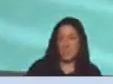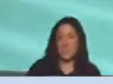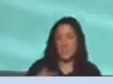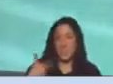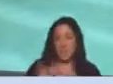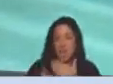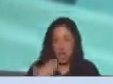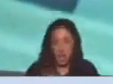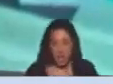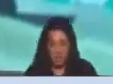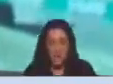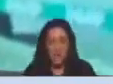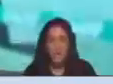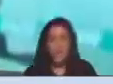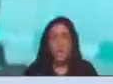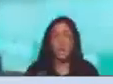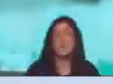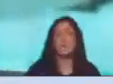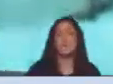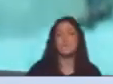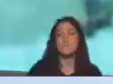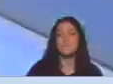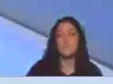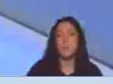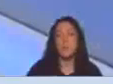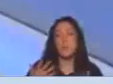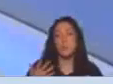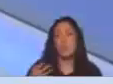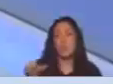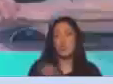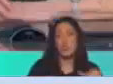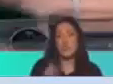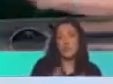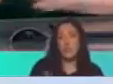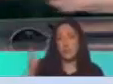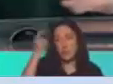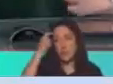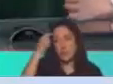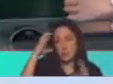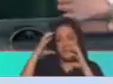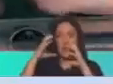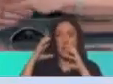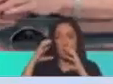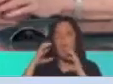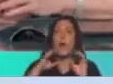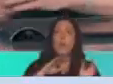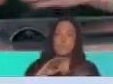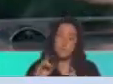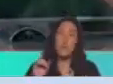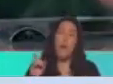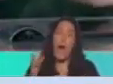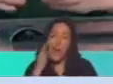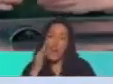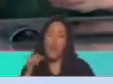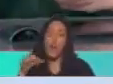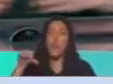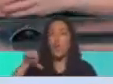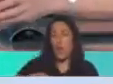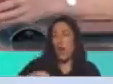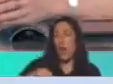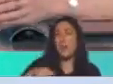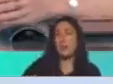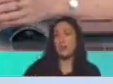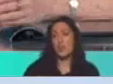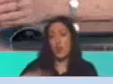viene además de lo que implica no los cerebros de los científicos argentinos sí tiene una parte que es tecnología local otra que es